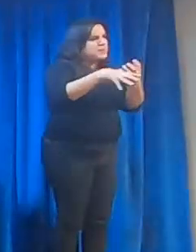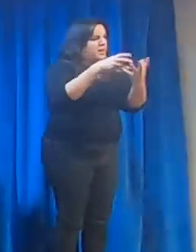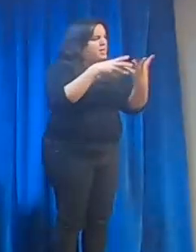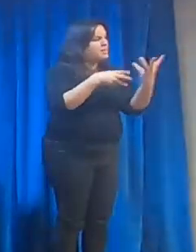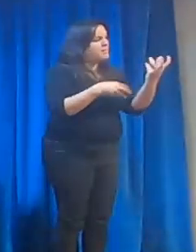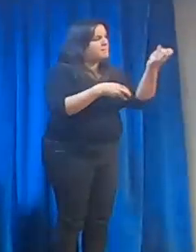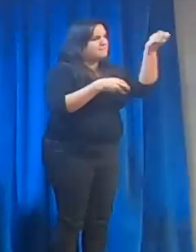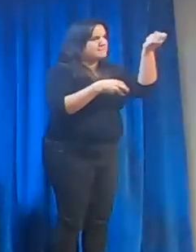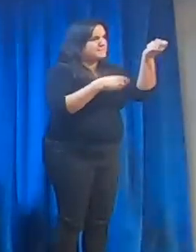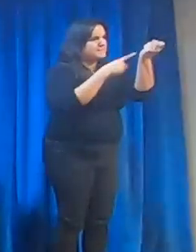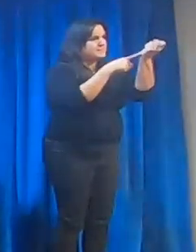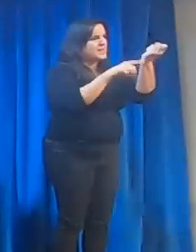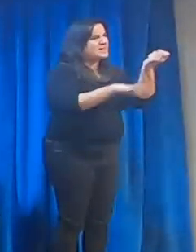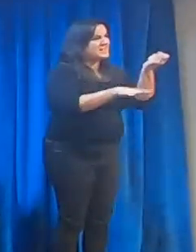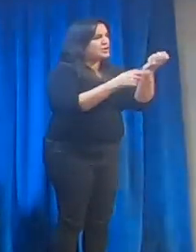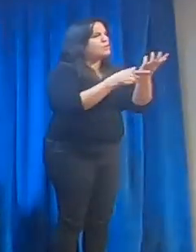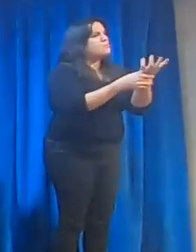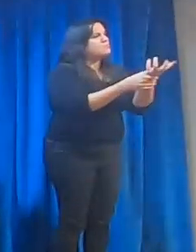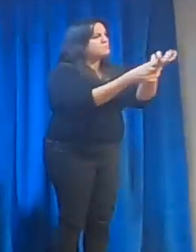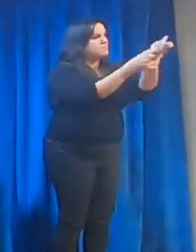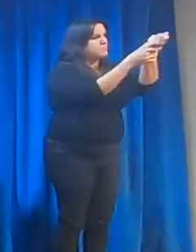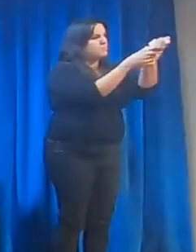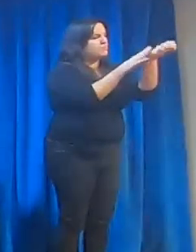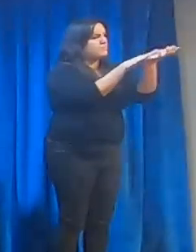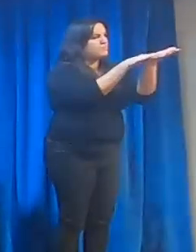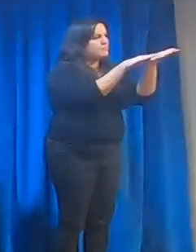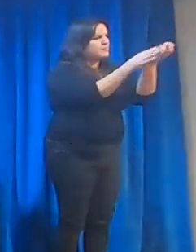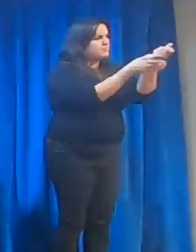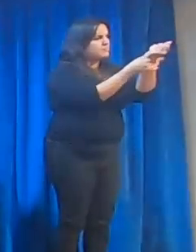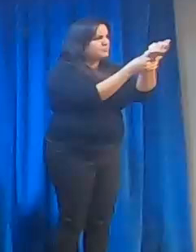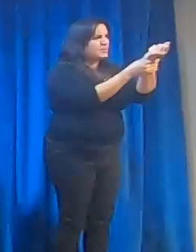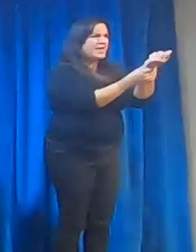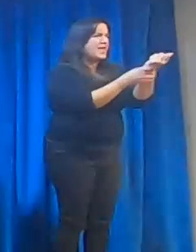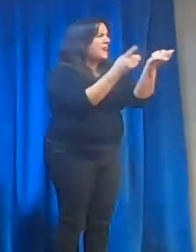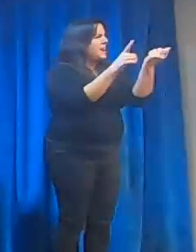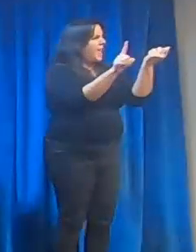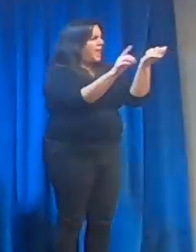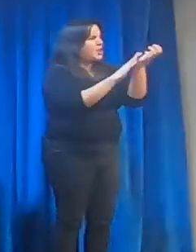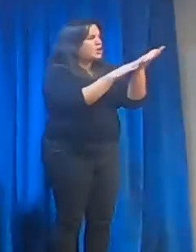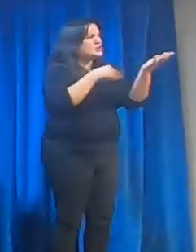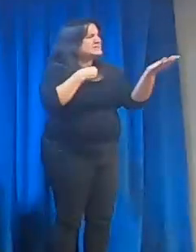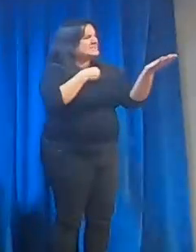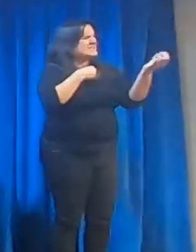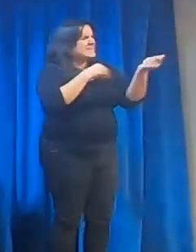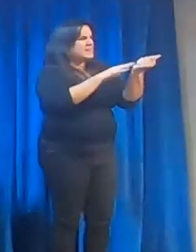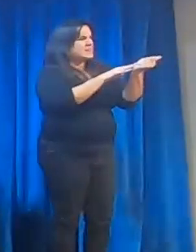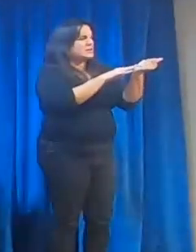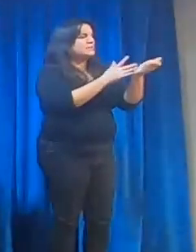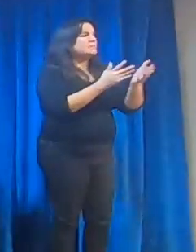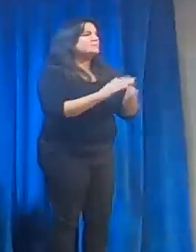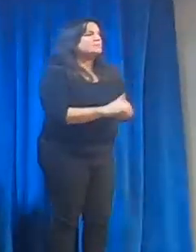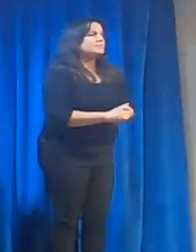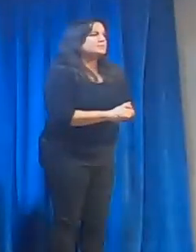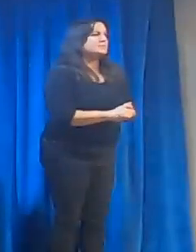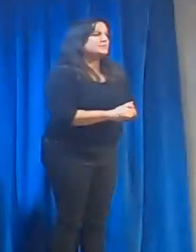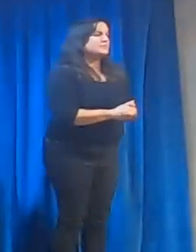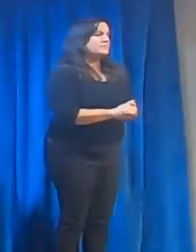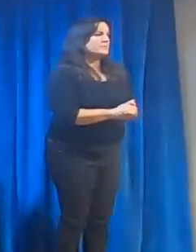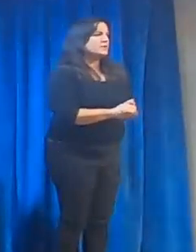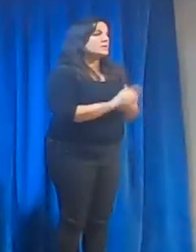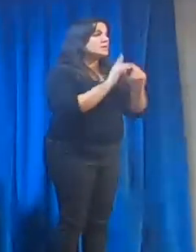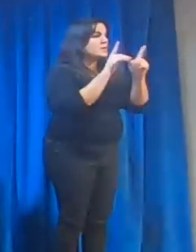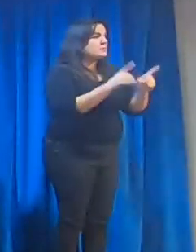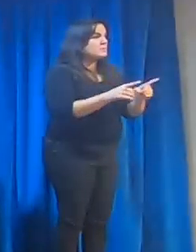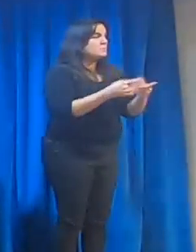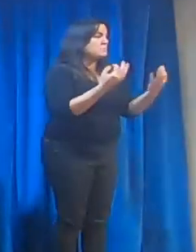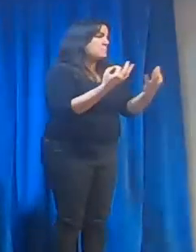que le da una sensación en la palma de la mano que rara vez la tiene, con otras cosas, ¿no? También